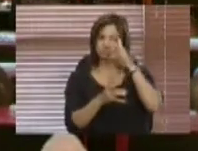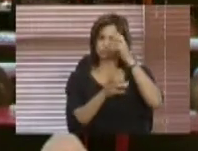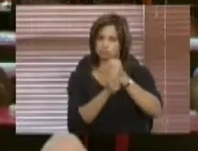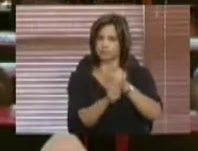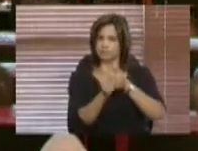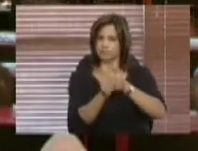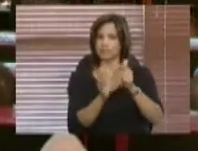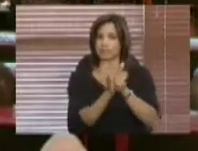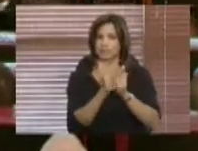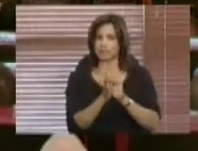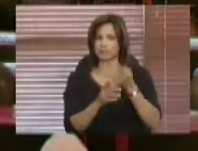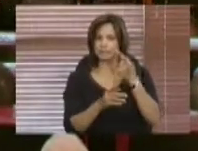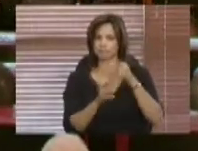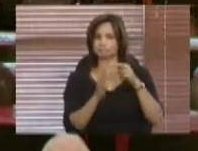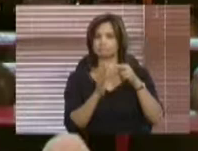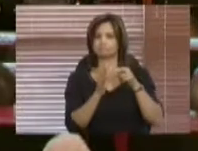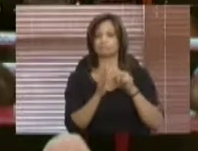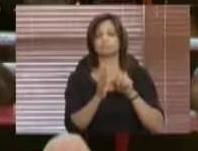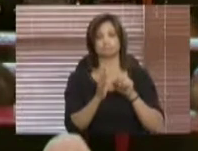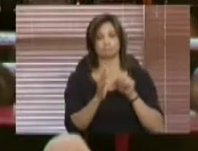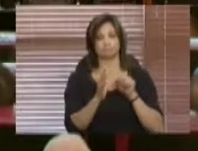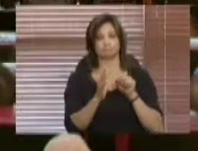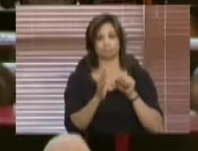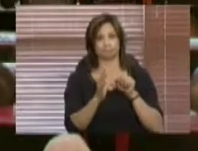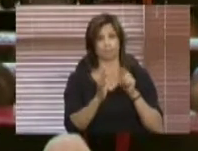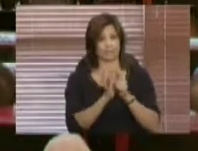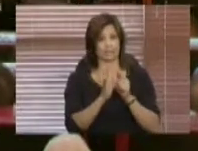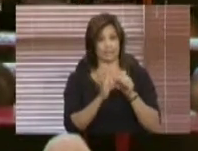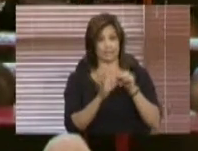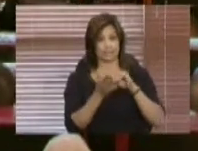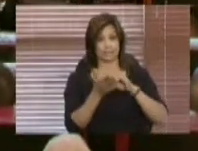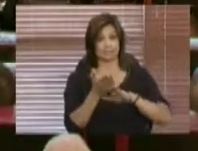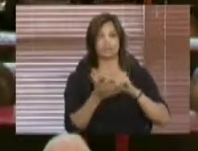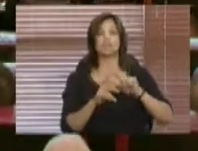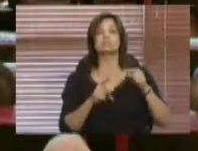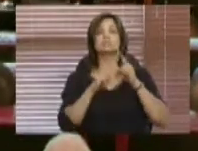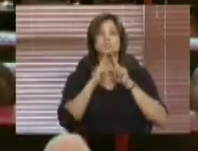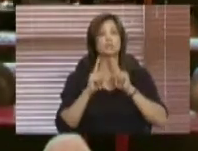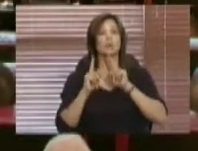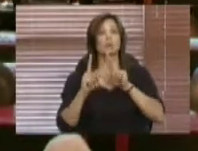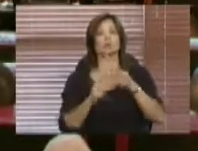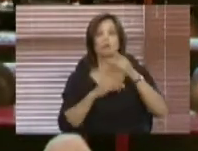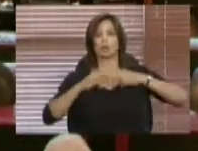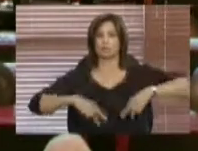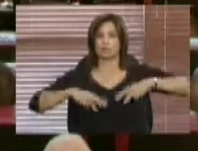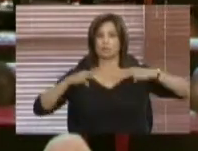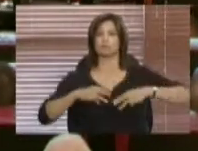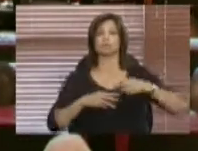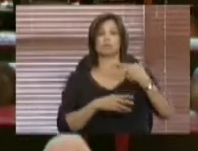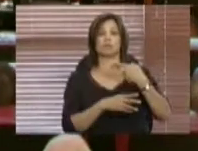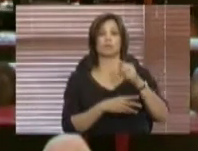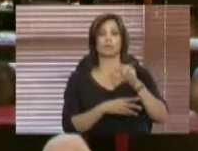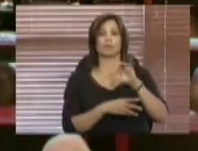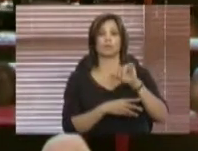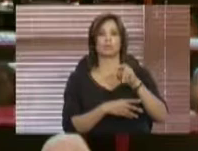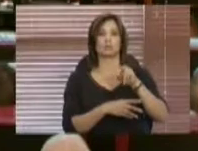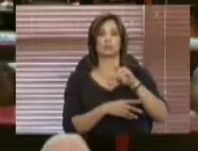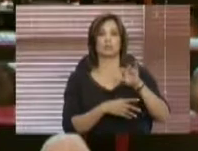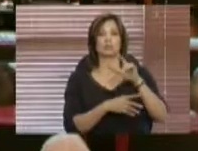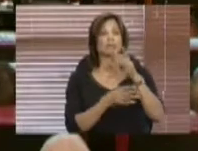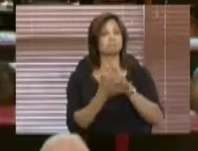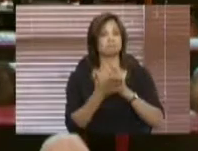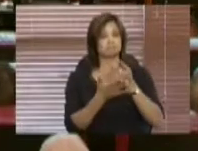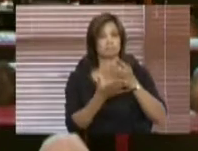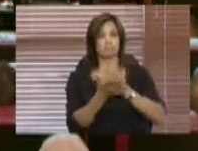que impone esta normativa legal. Por ello, se ordenó al Ministerio de Hacienda incluir una partida